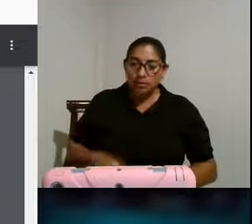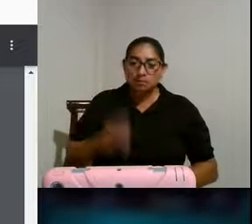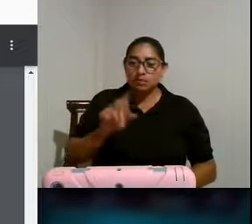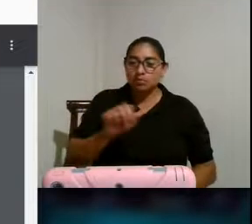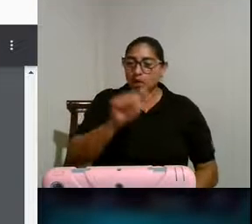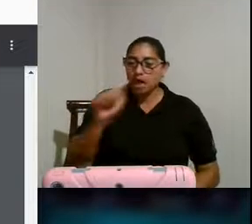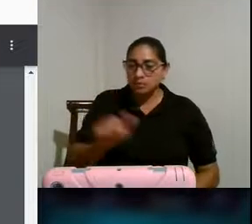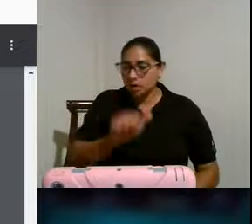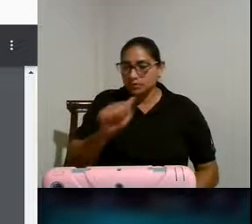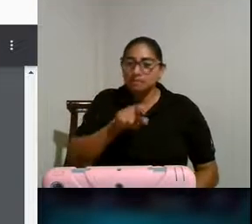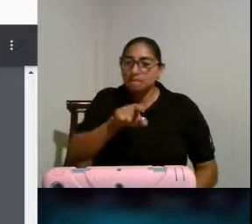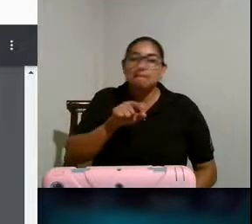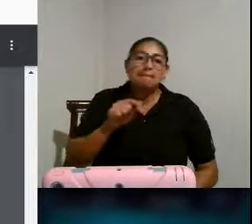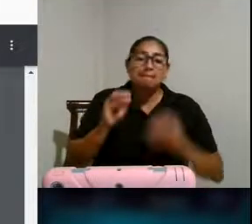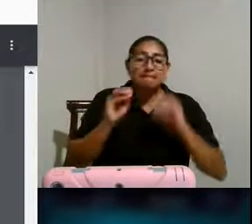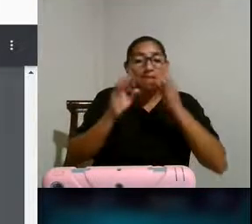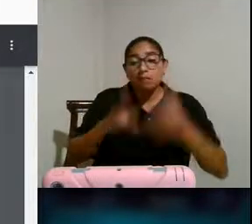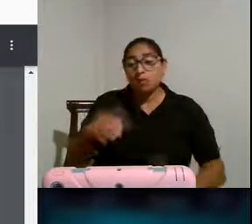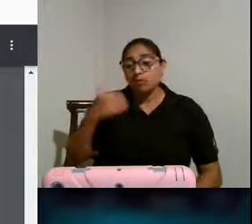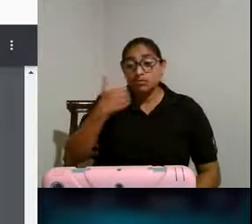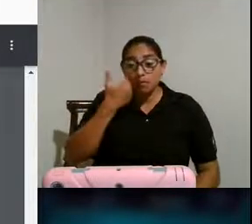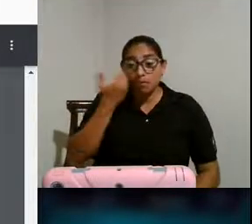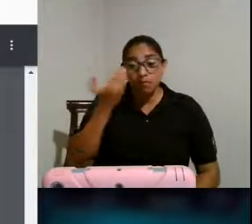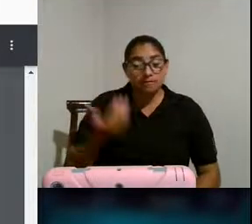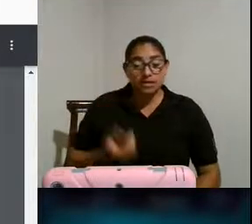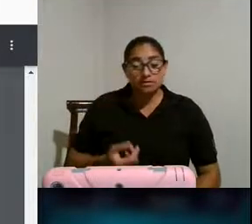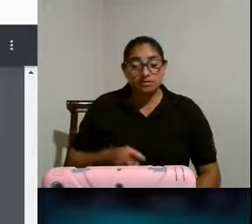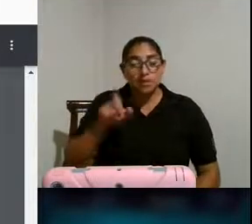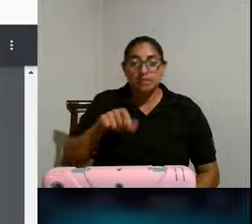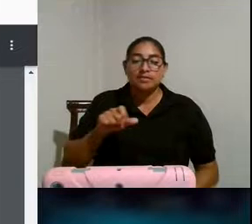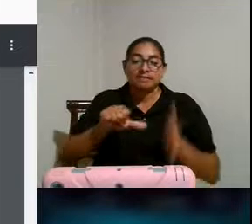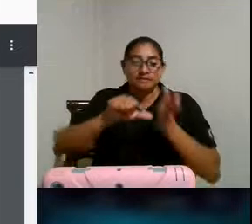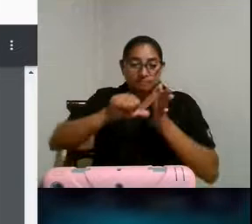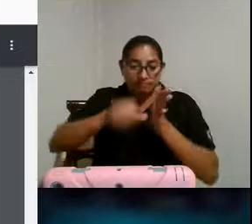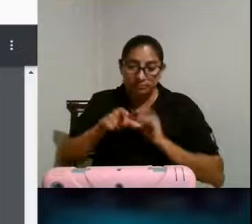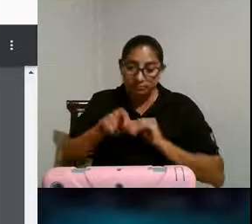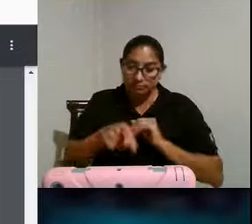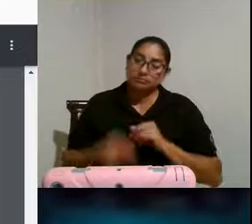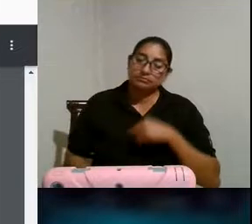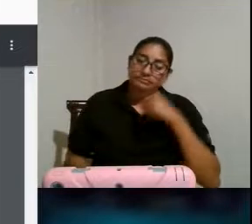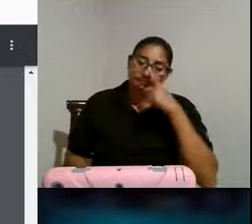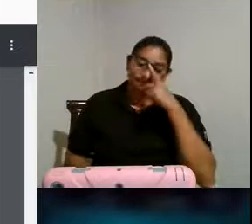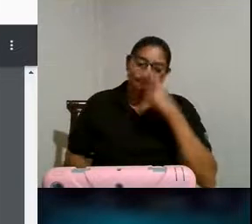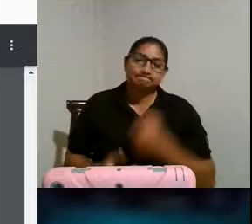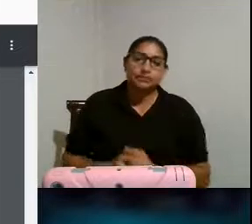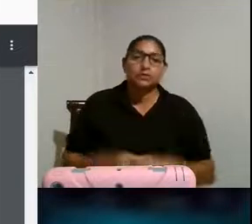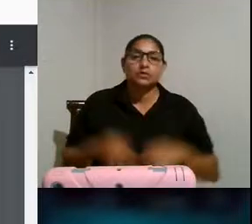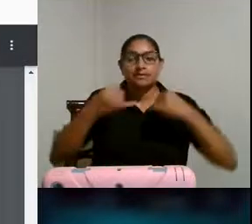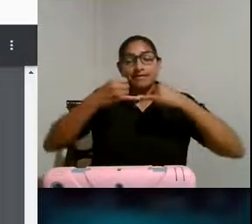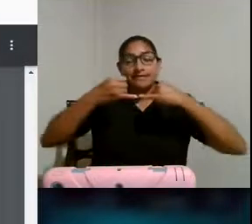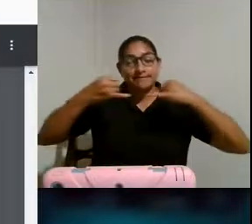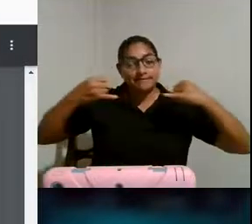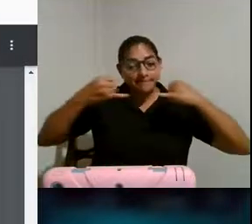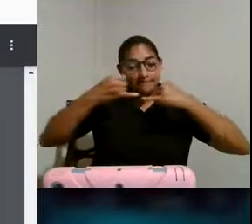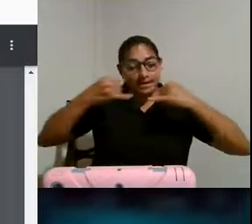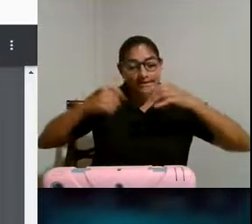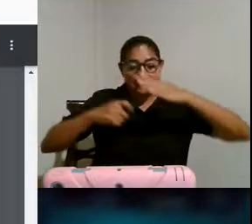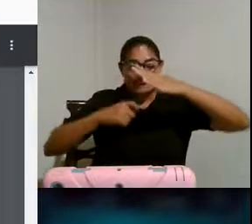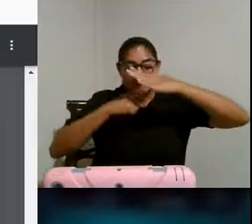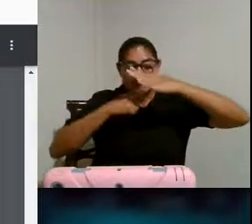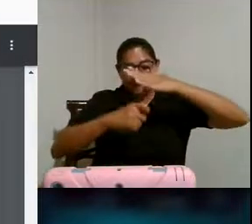utilizamos el punto de tangencia, o sea, donde la recta toca a